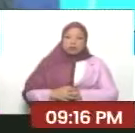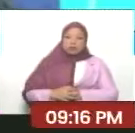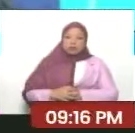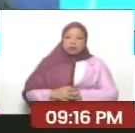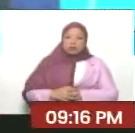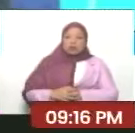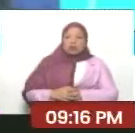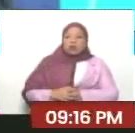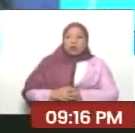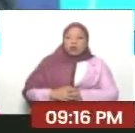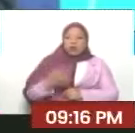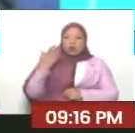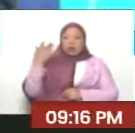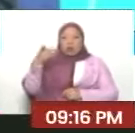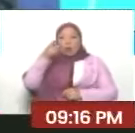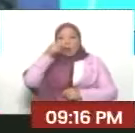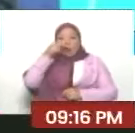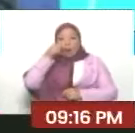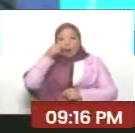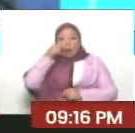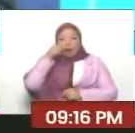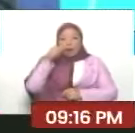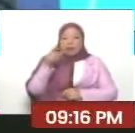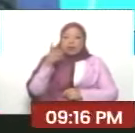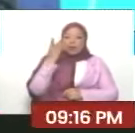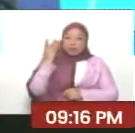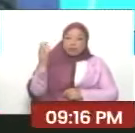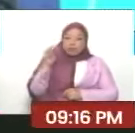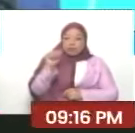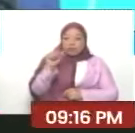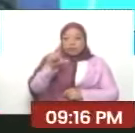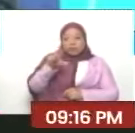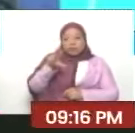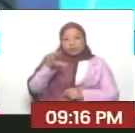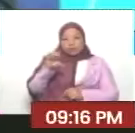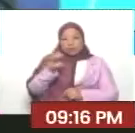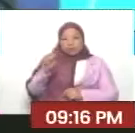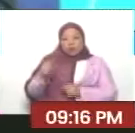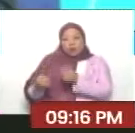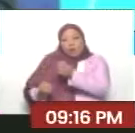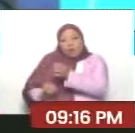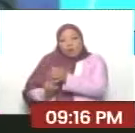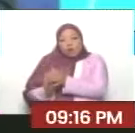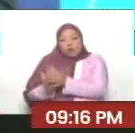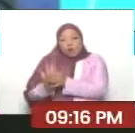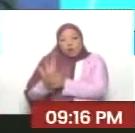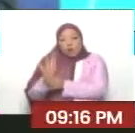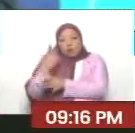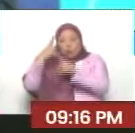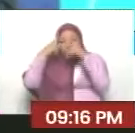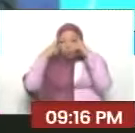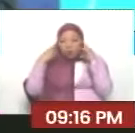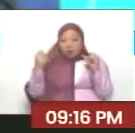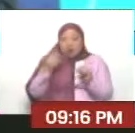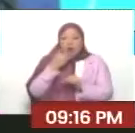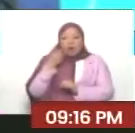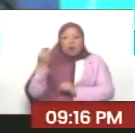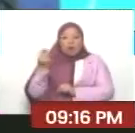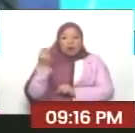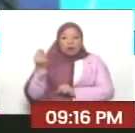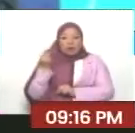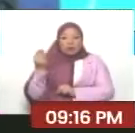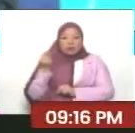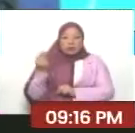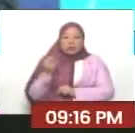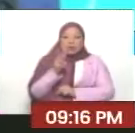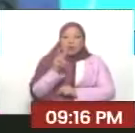a Alberto Dos Santos, floricultor. Siendo un hombre joven,